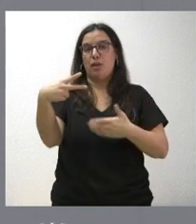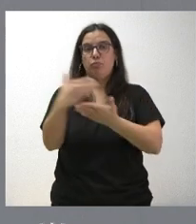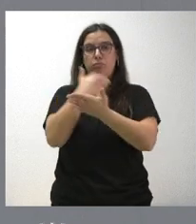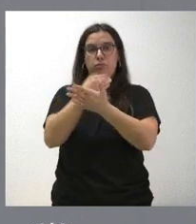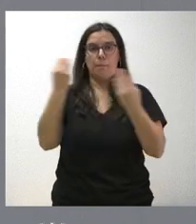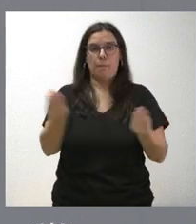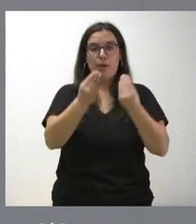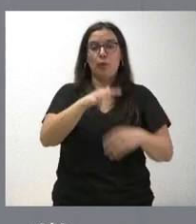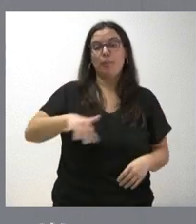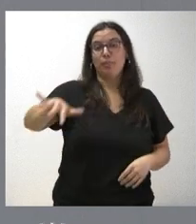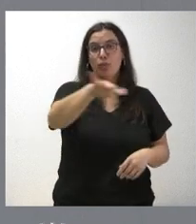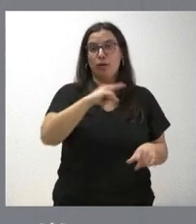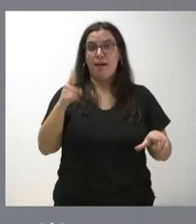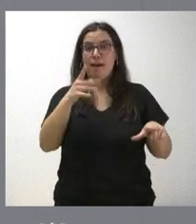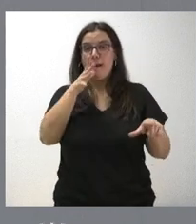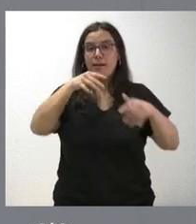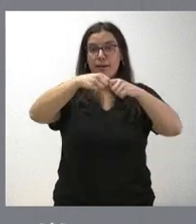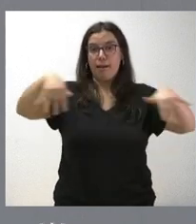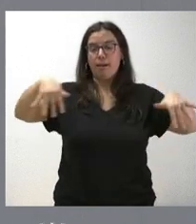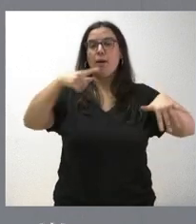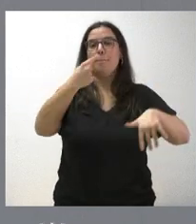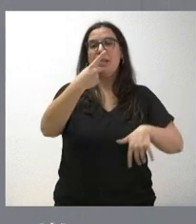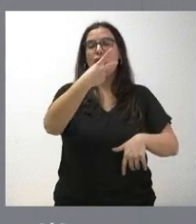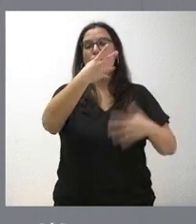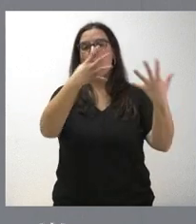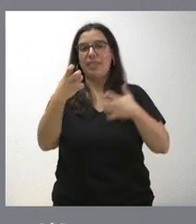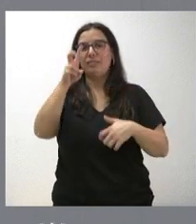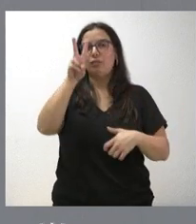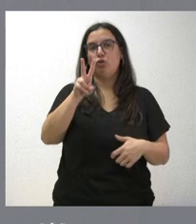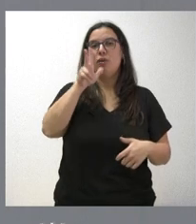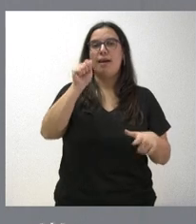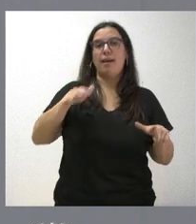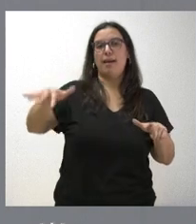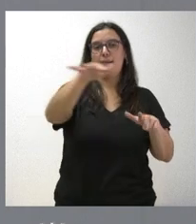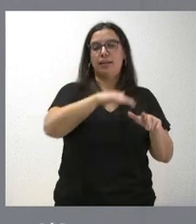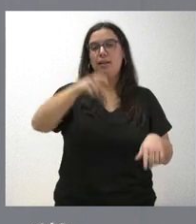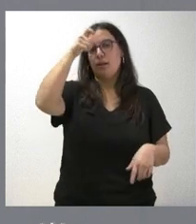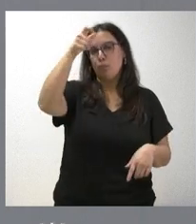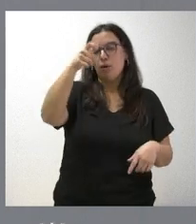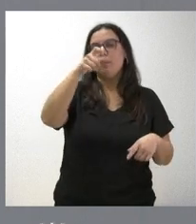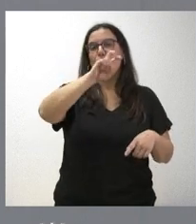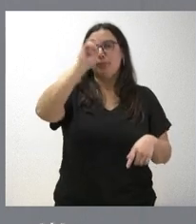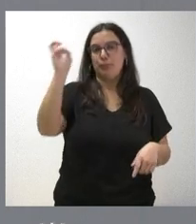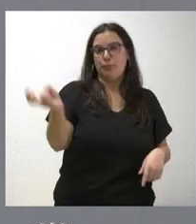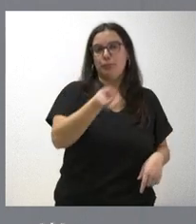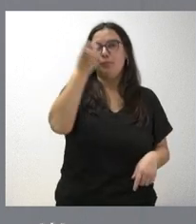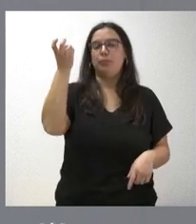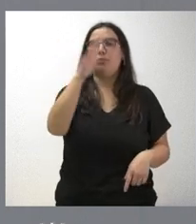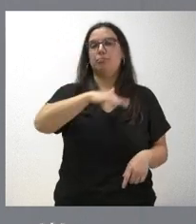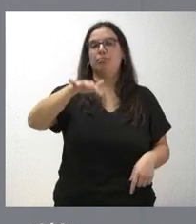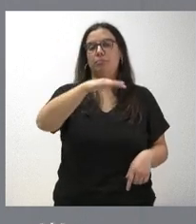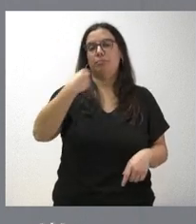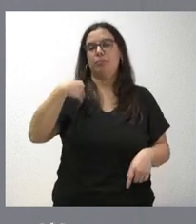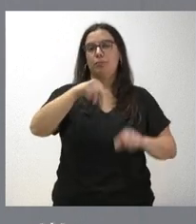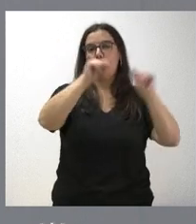la superficie regable asciende a 1902 hectáreas en los términos municipales de arcenillas villaralbo moraleja del vino